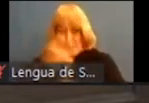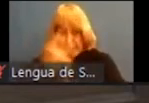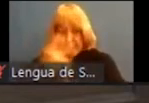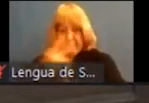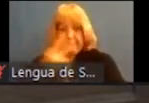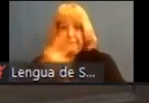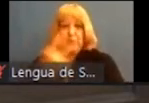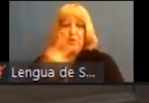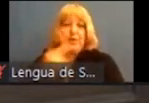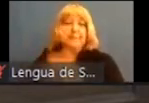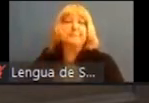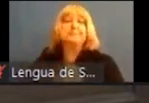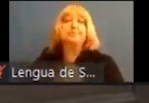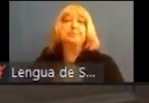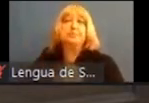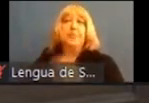nadie se olvida